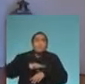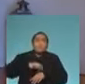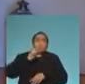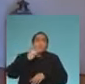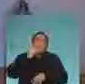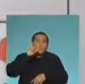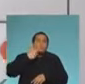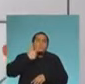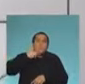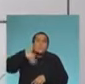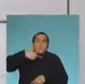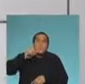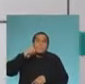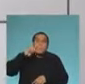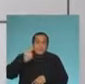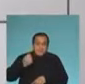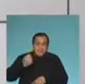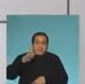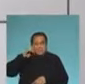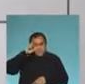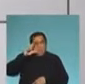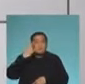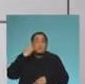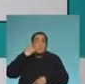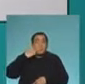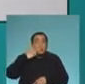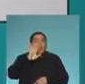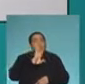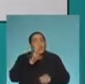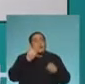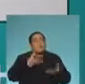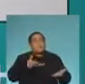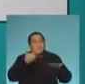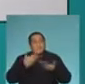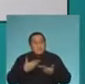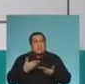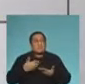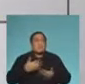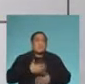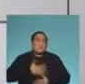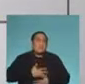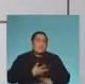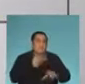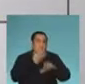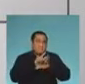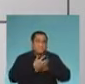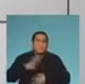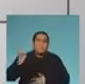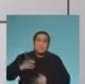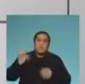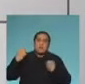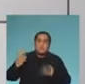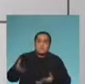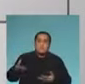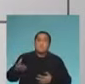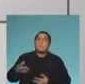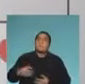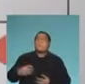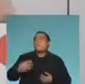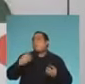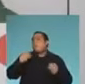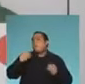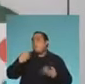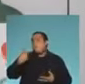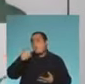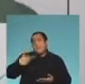de Lupi. Luis María, ¿cómo te va? Bienvenido, un placer encontrarte hoy aquí. ¿Qué tal, Natalia? Buen día